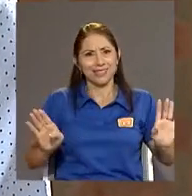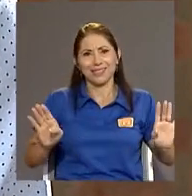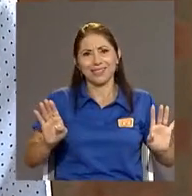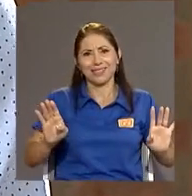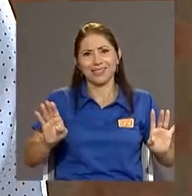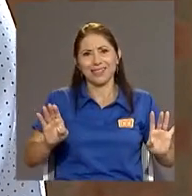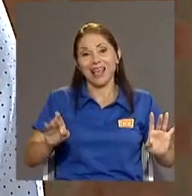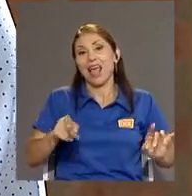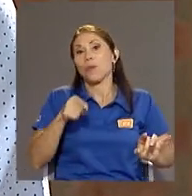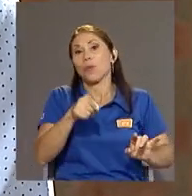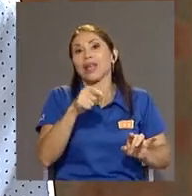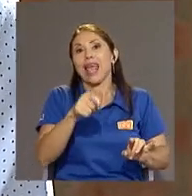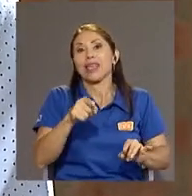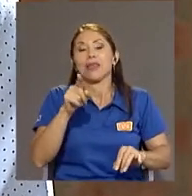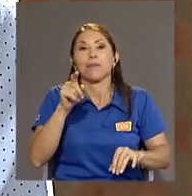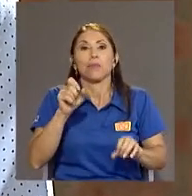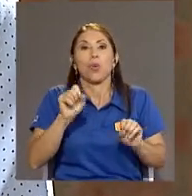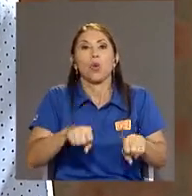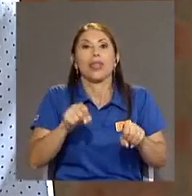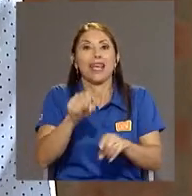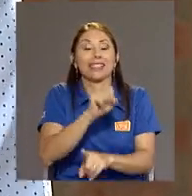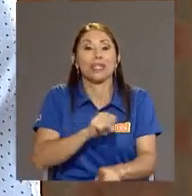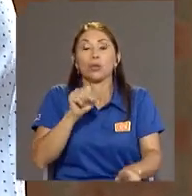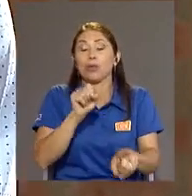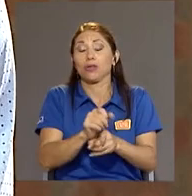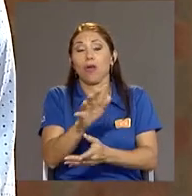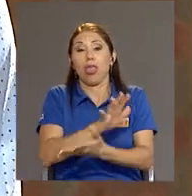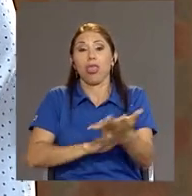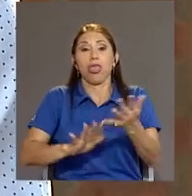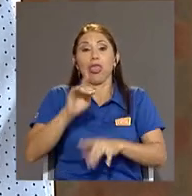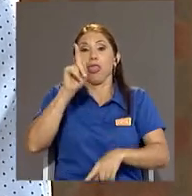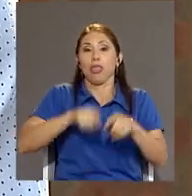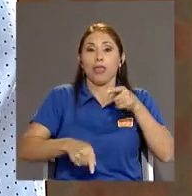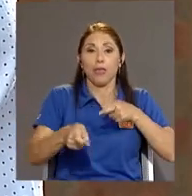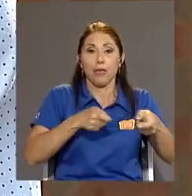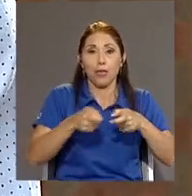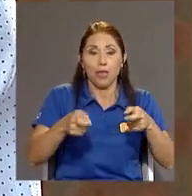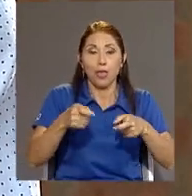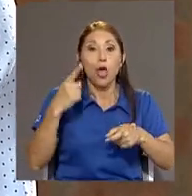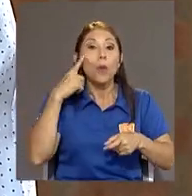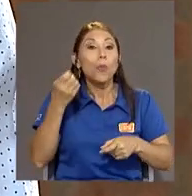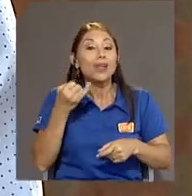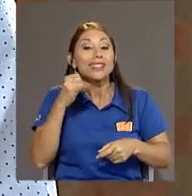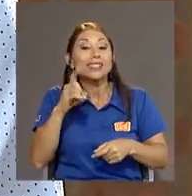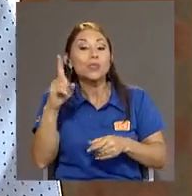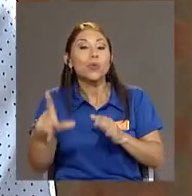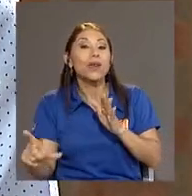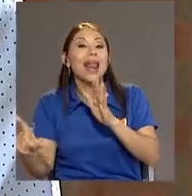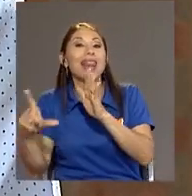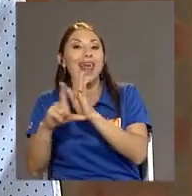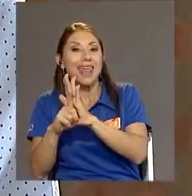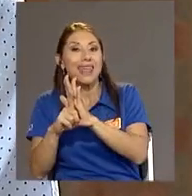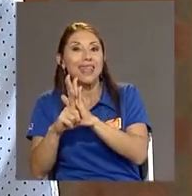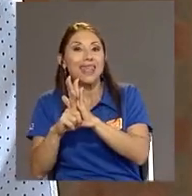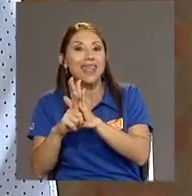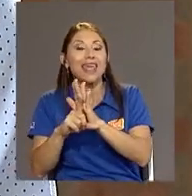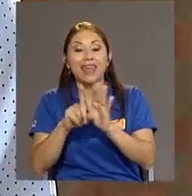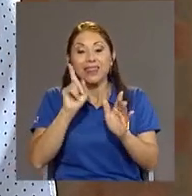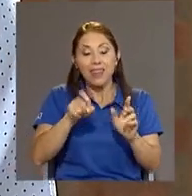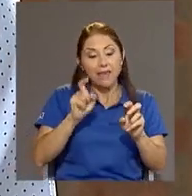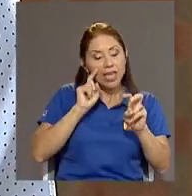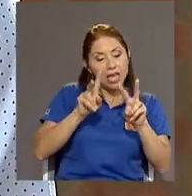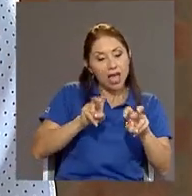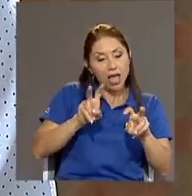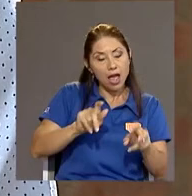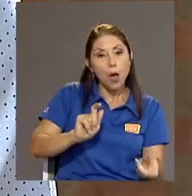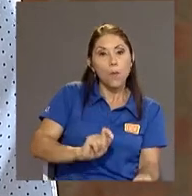ahí sí volverse ingobernable la situación, porque la disposición de una ley que tenga que ser modificada nuevamente por otra ley haría prácticamente que